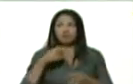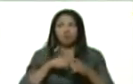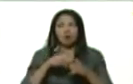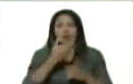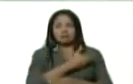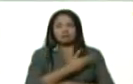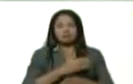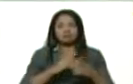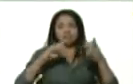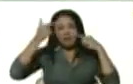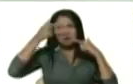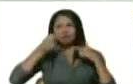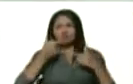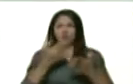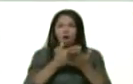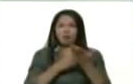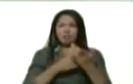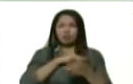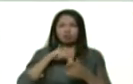Chávez.